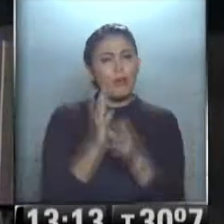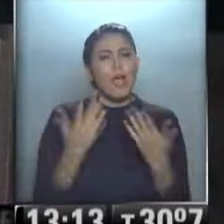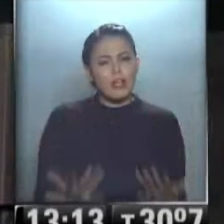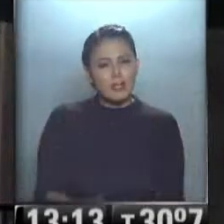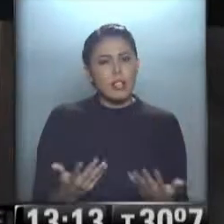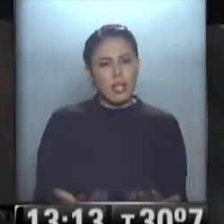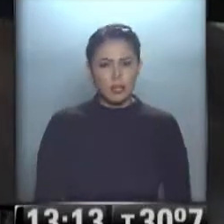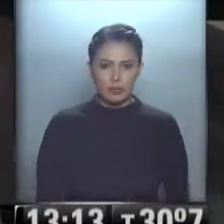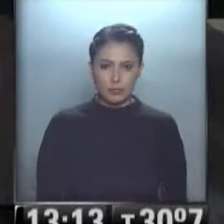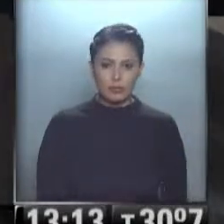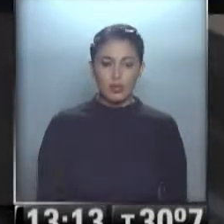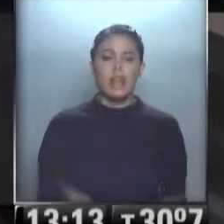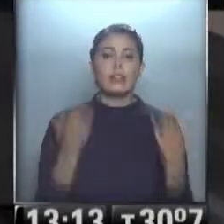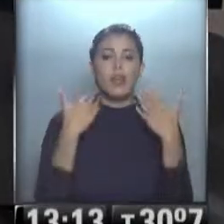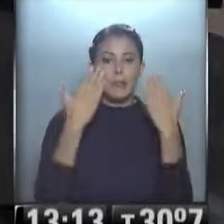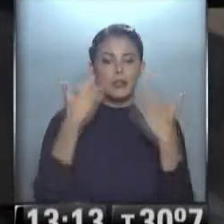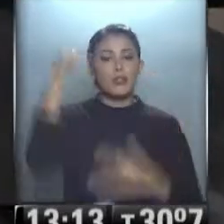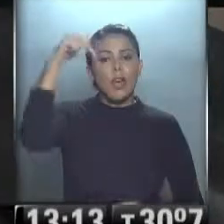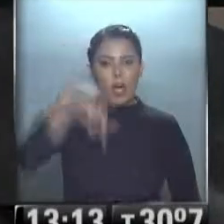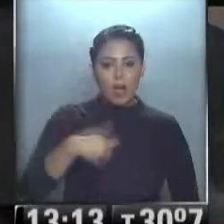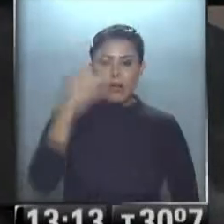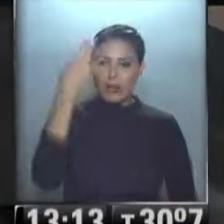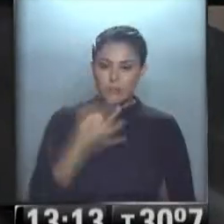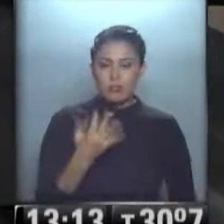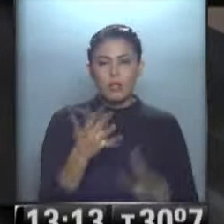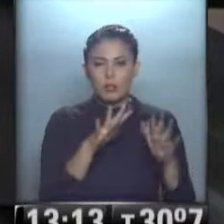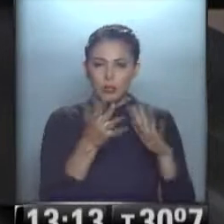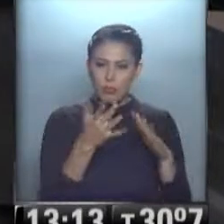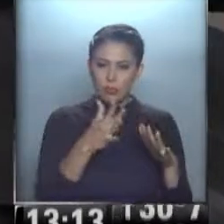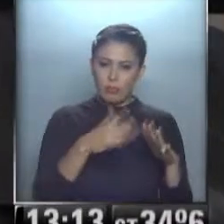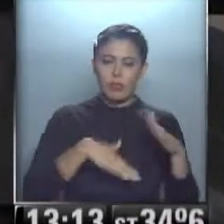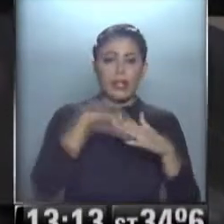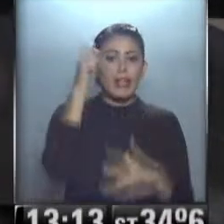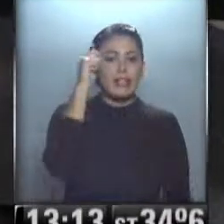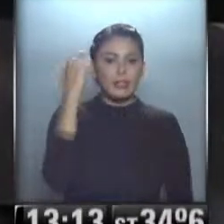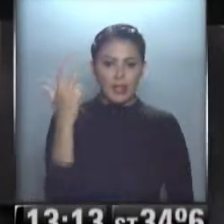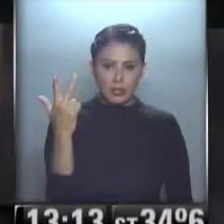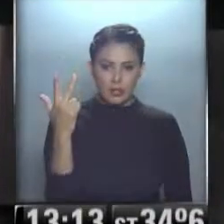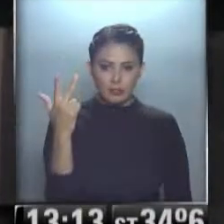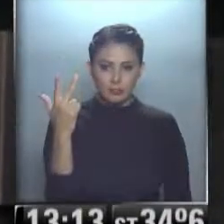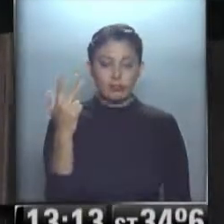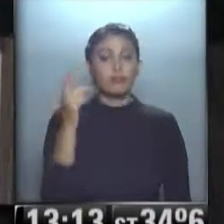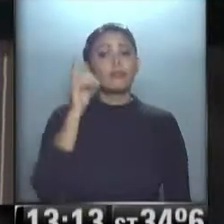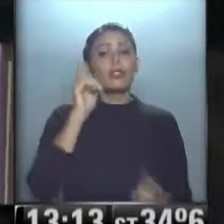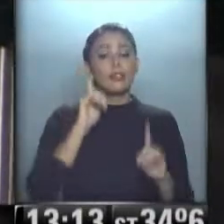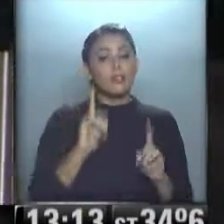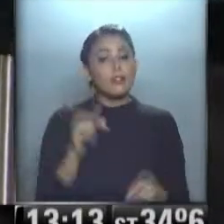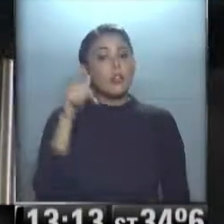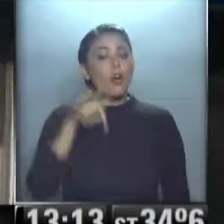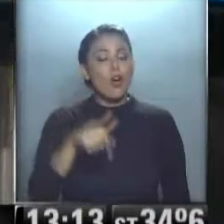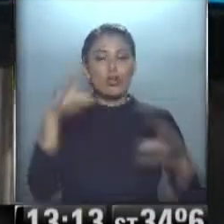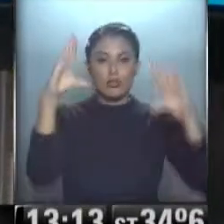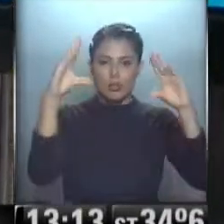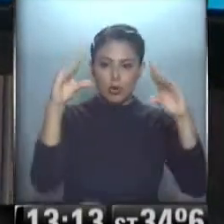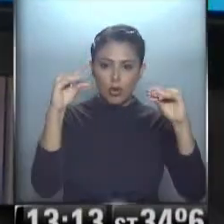debido a ello. La temperatura en el termómetro alcanzará aproximadamente los 33 grados y durante esta misma